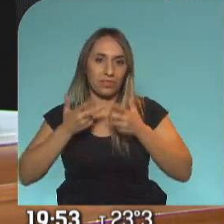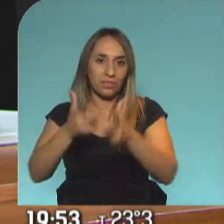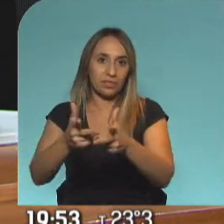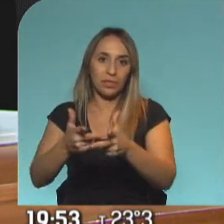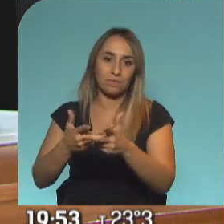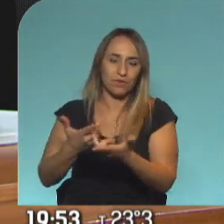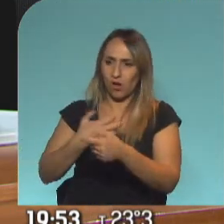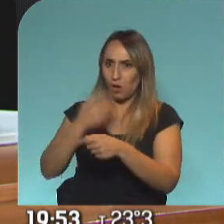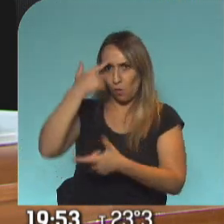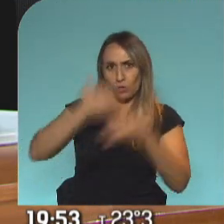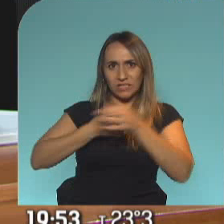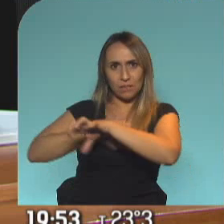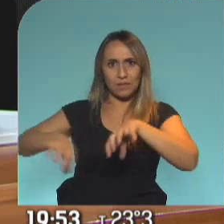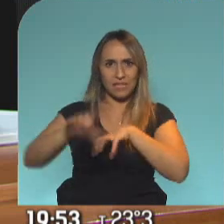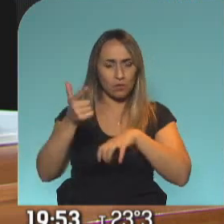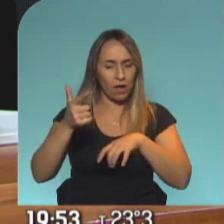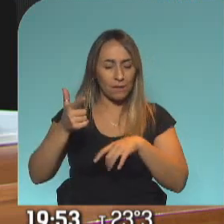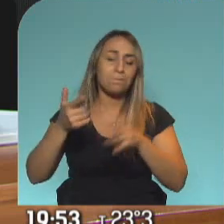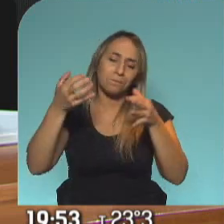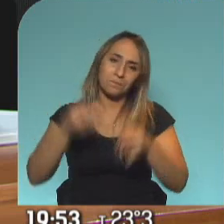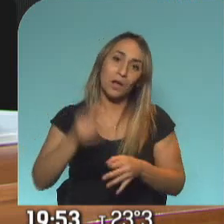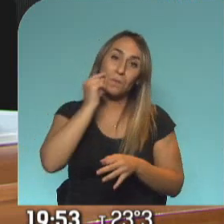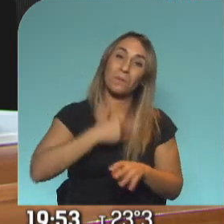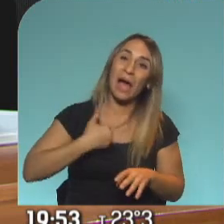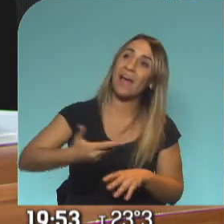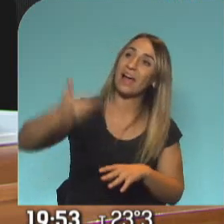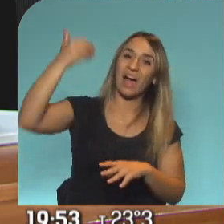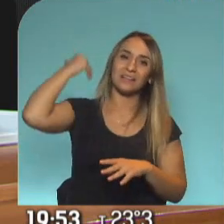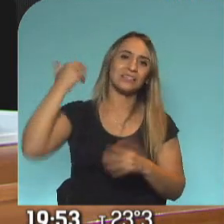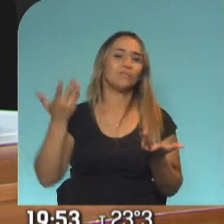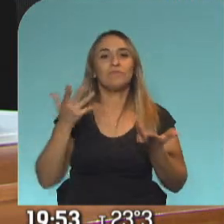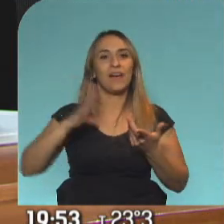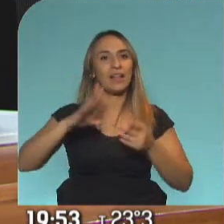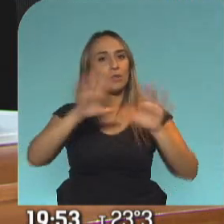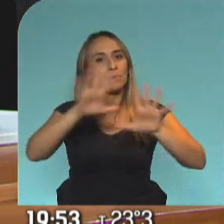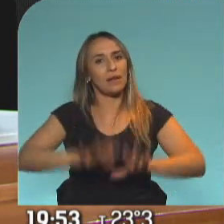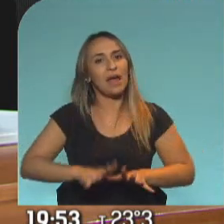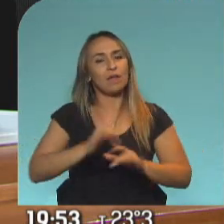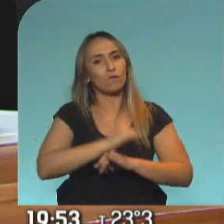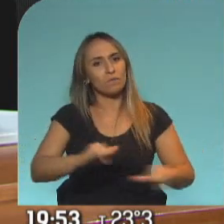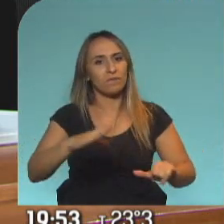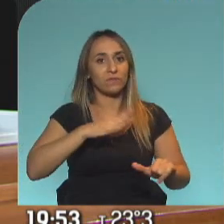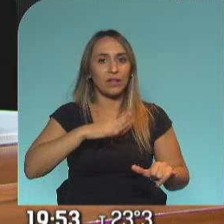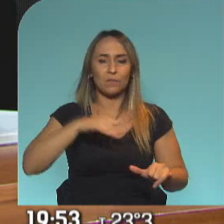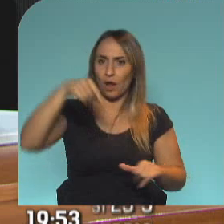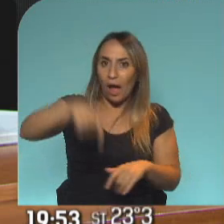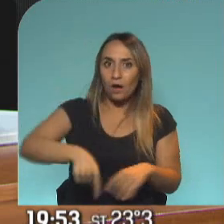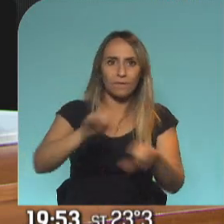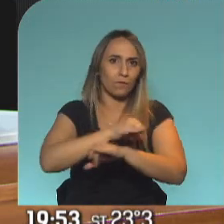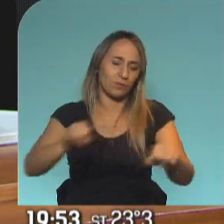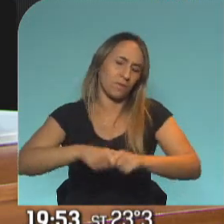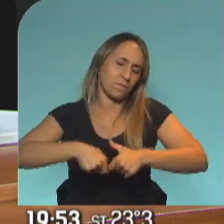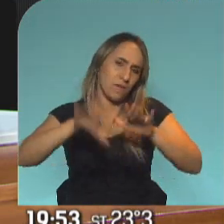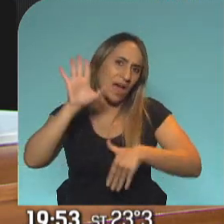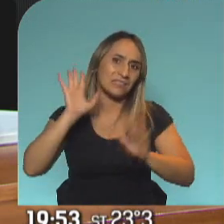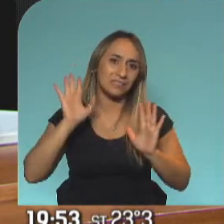La generación de nuestros padres no estaba tan advertida. Hoy hay otro tipo de información. Aún así